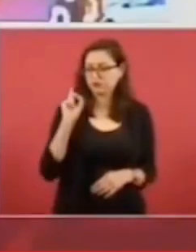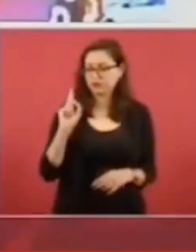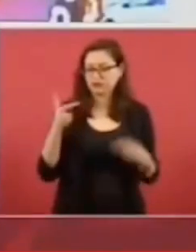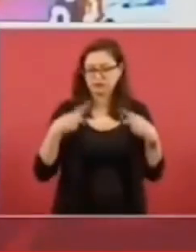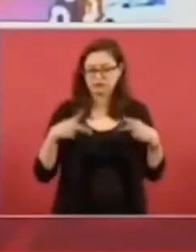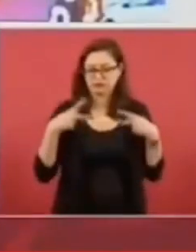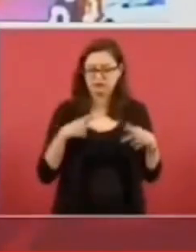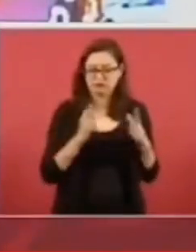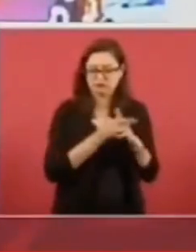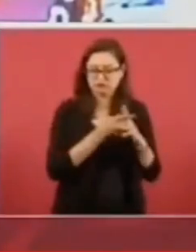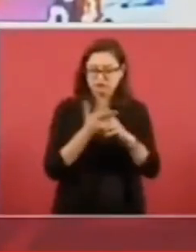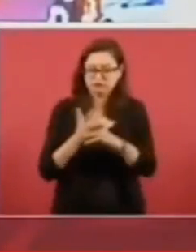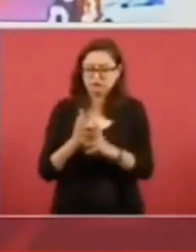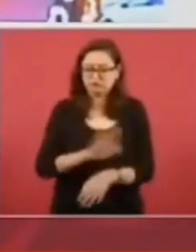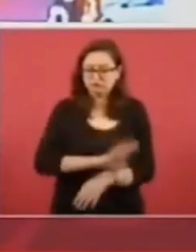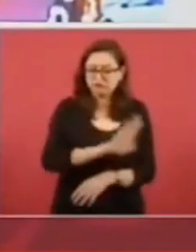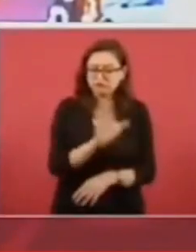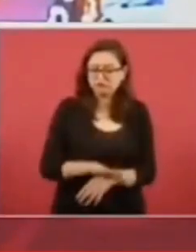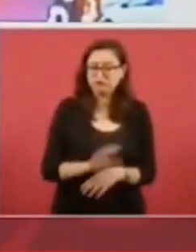de ver ahora.